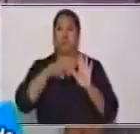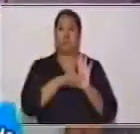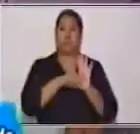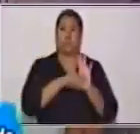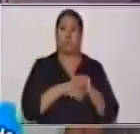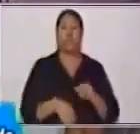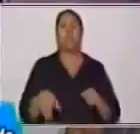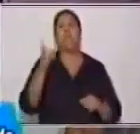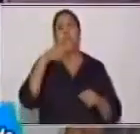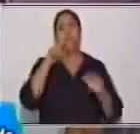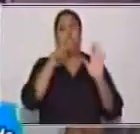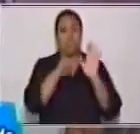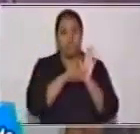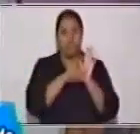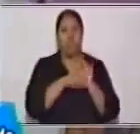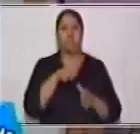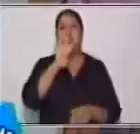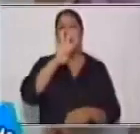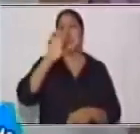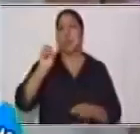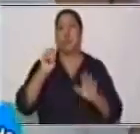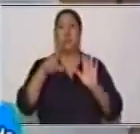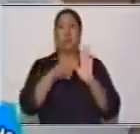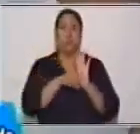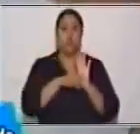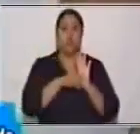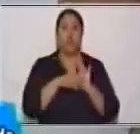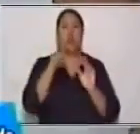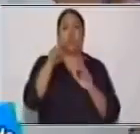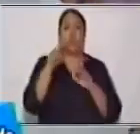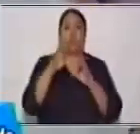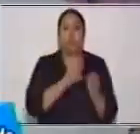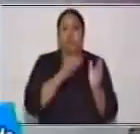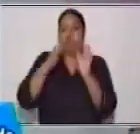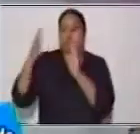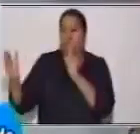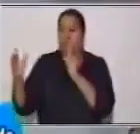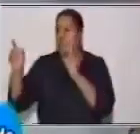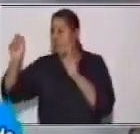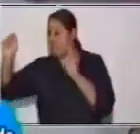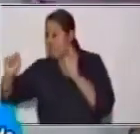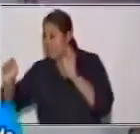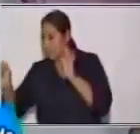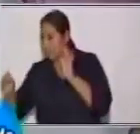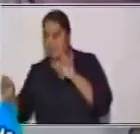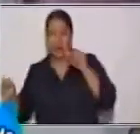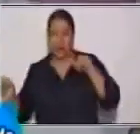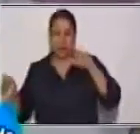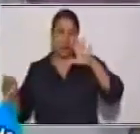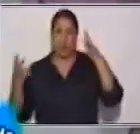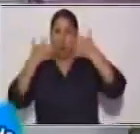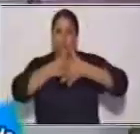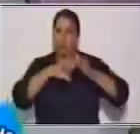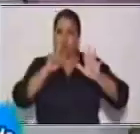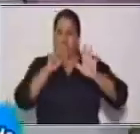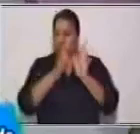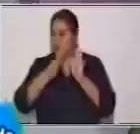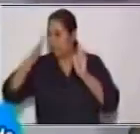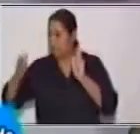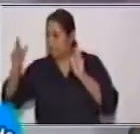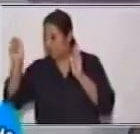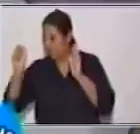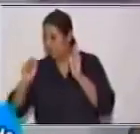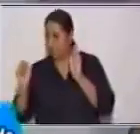y menos 40 negativos. Lo puede hacer aparte para que usted no se confunda. Aquí tenemos 6 más 5